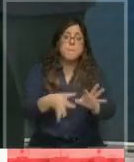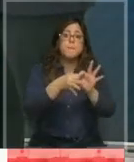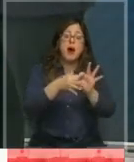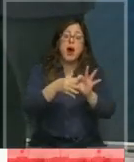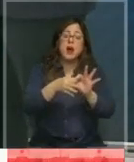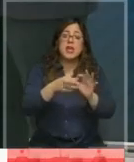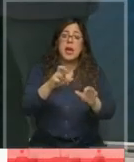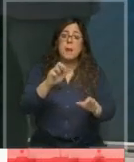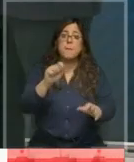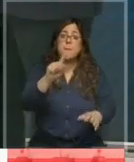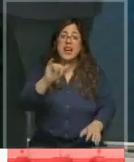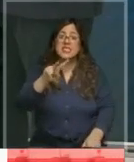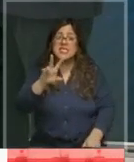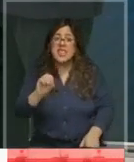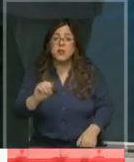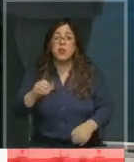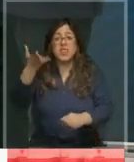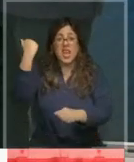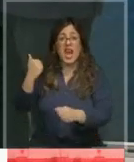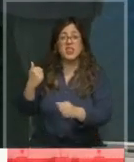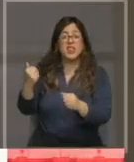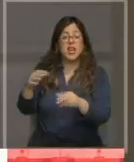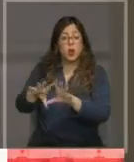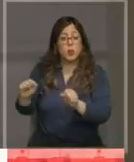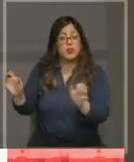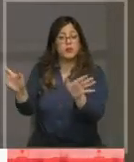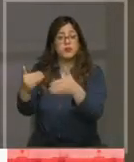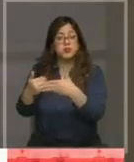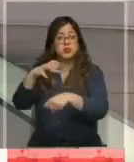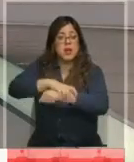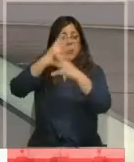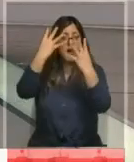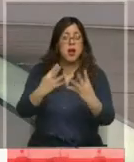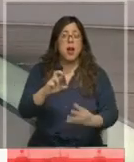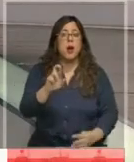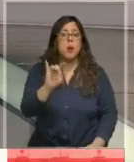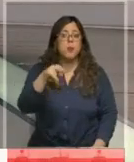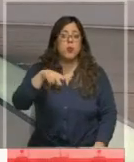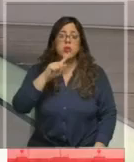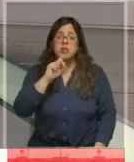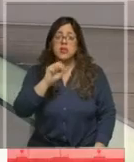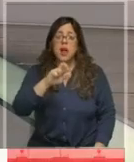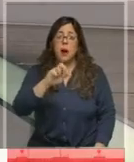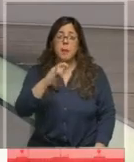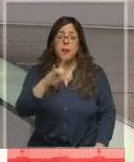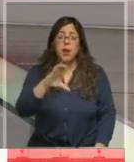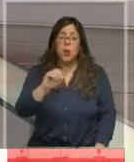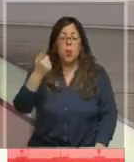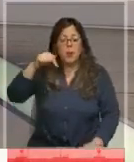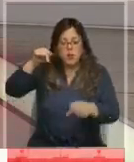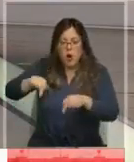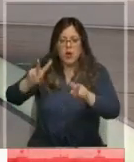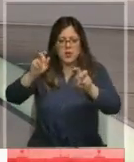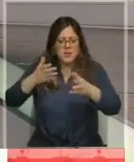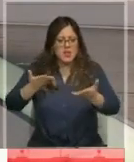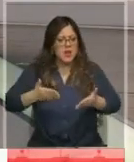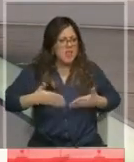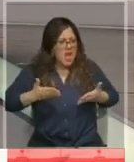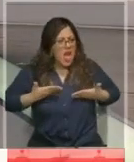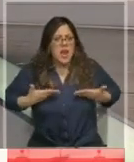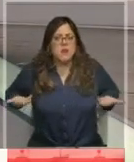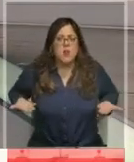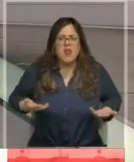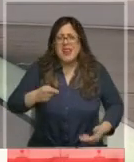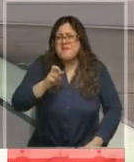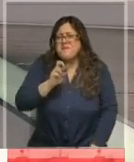se pensaba que iba a cerrar Punta Peuco, y al final lo que tenemos ahora, el estado de ánimo, yo diría que es el